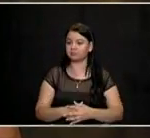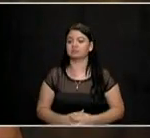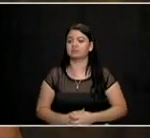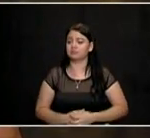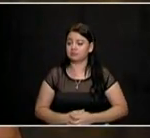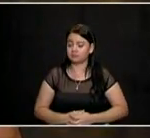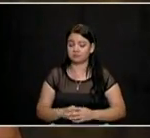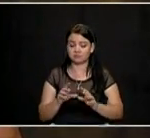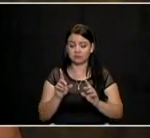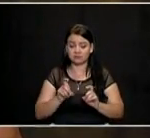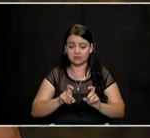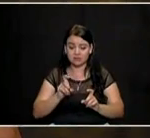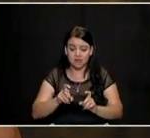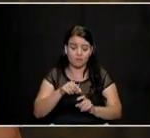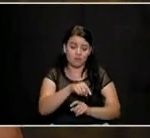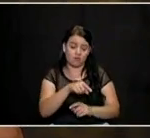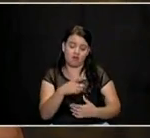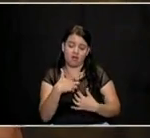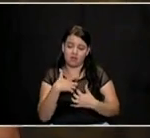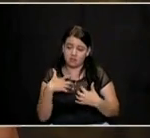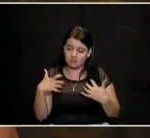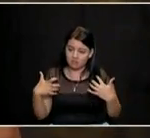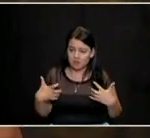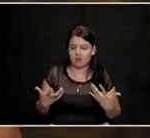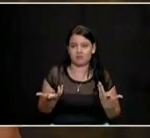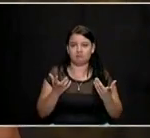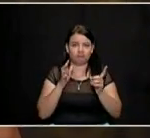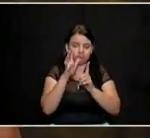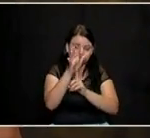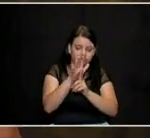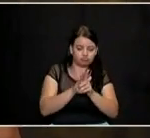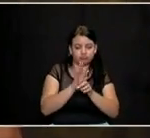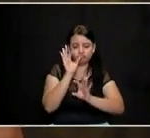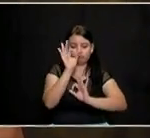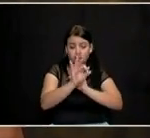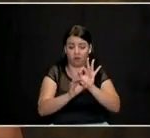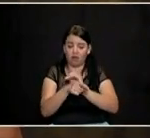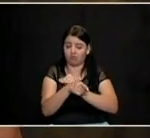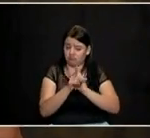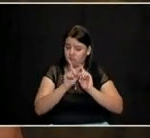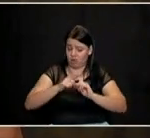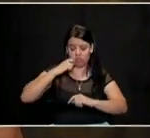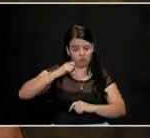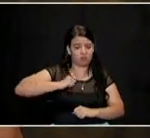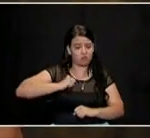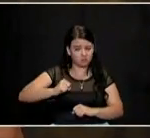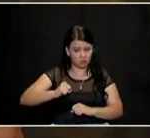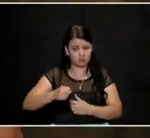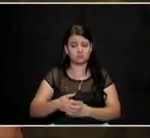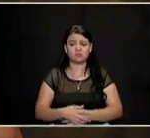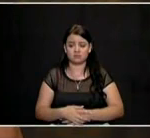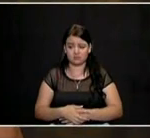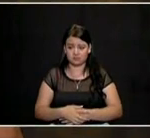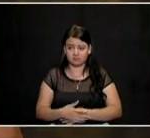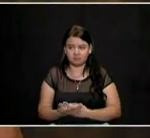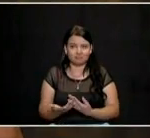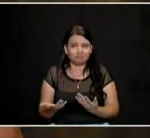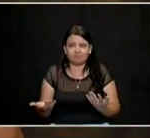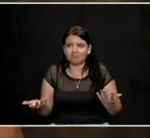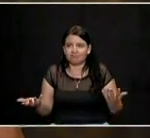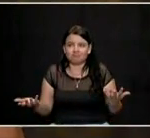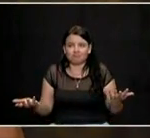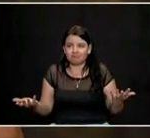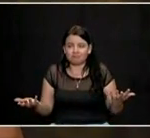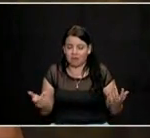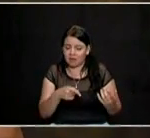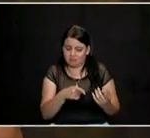darle el derecho que también tienen nuestros animalitos de poderles dar un un